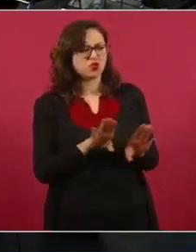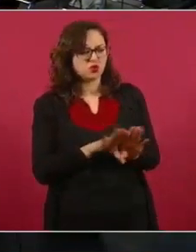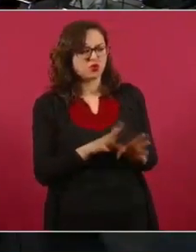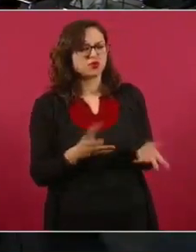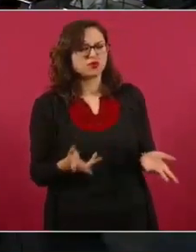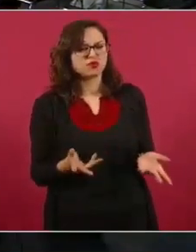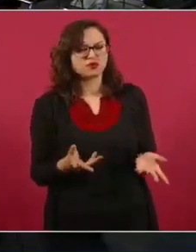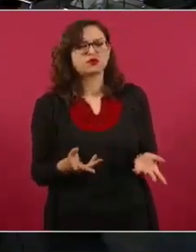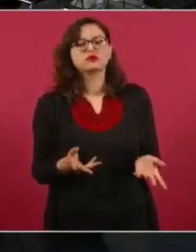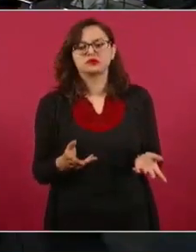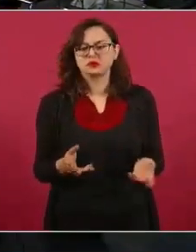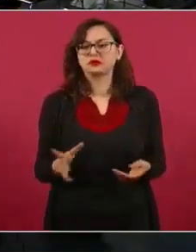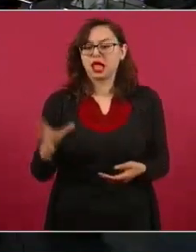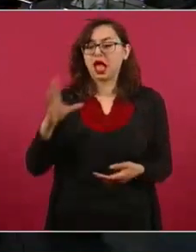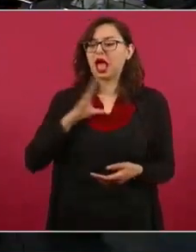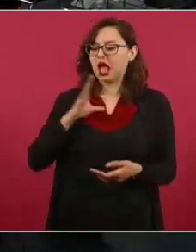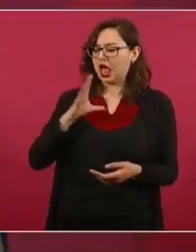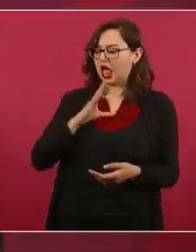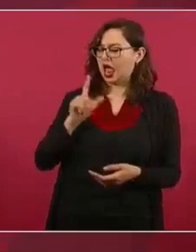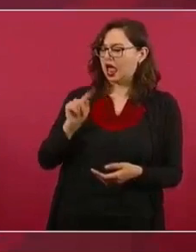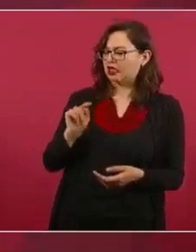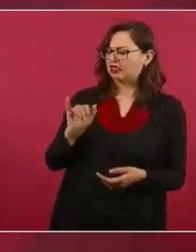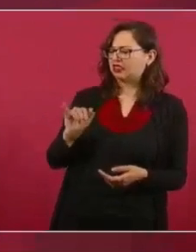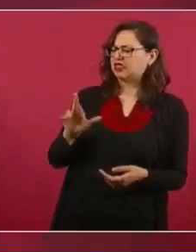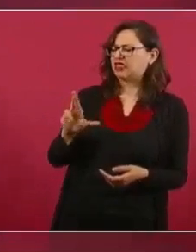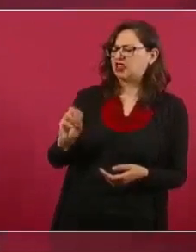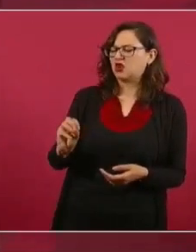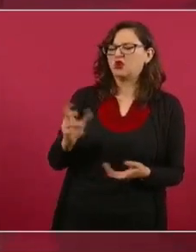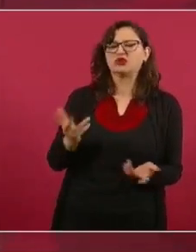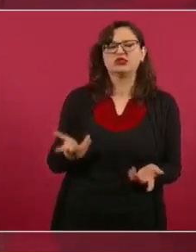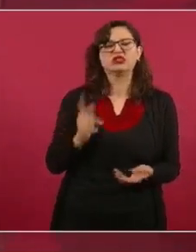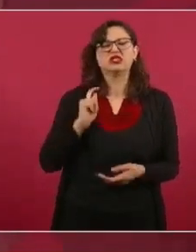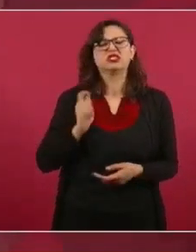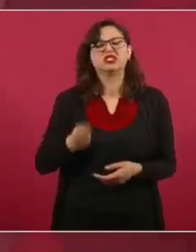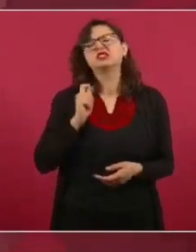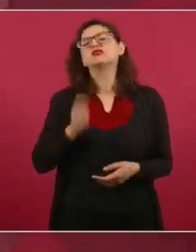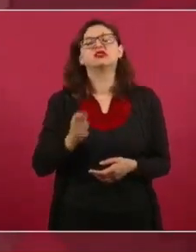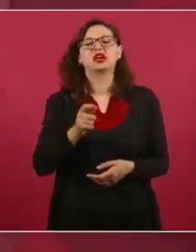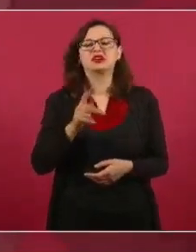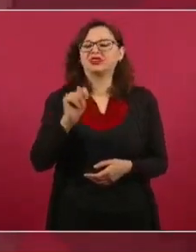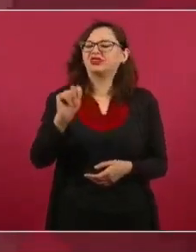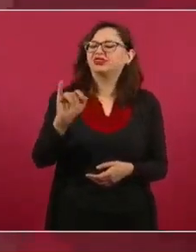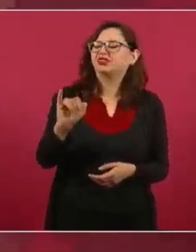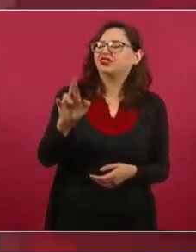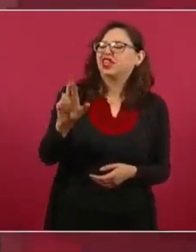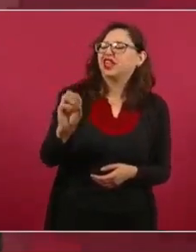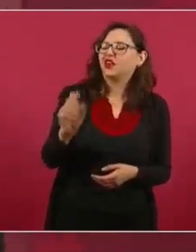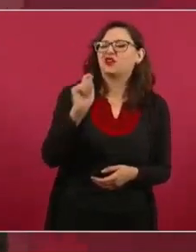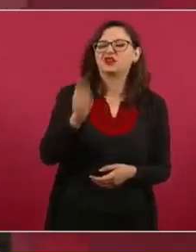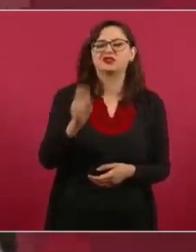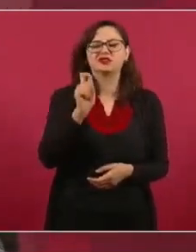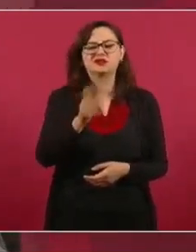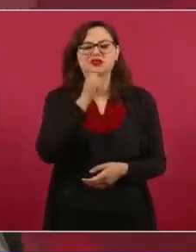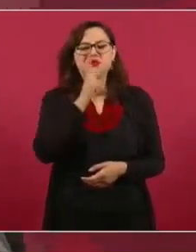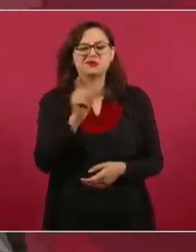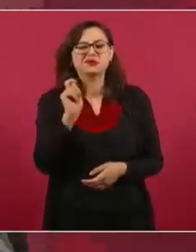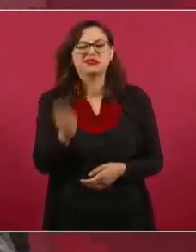Ah, hay tiro. ¿Y eso de dónde viene esa palabra?